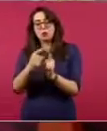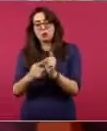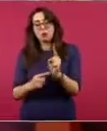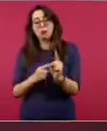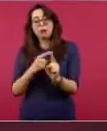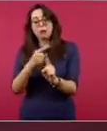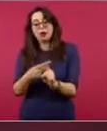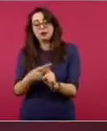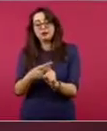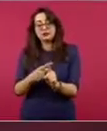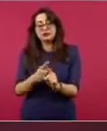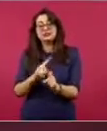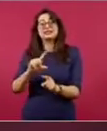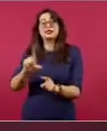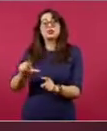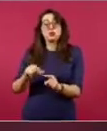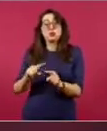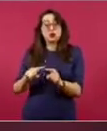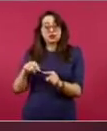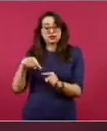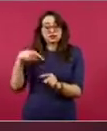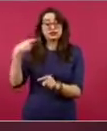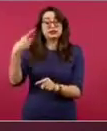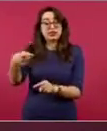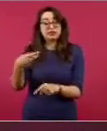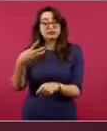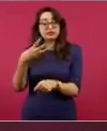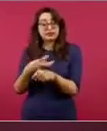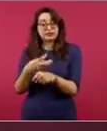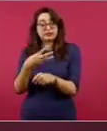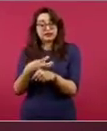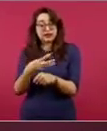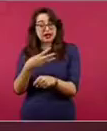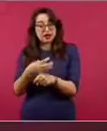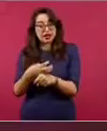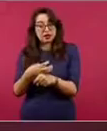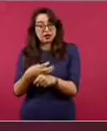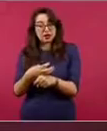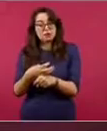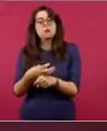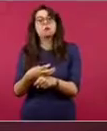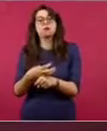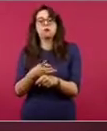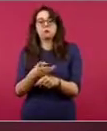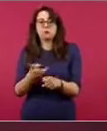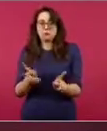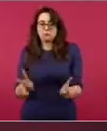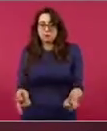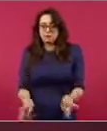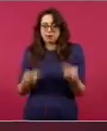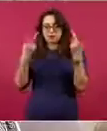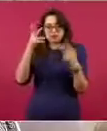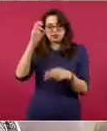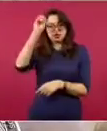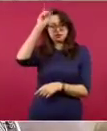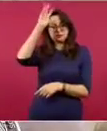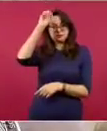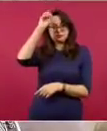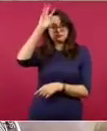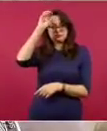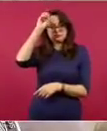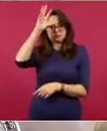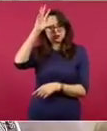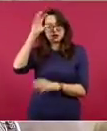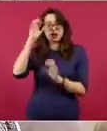el concesionario, es de a la tercera prórroga participar en una subasta, y si igual